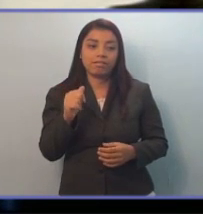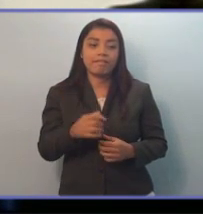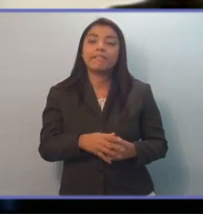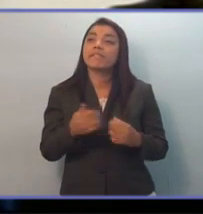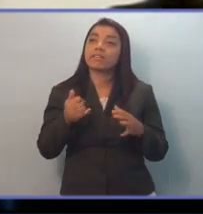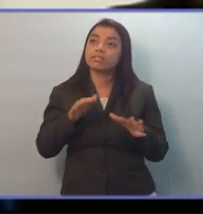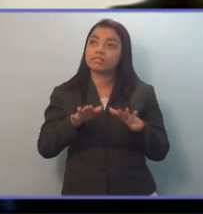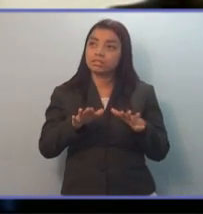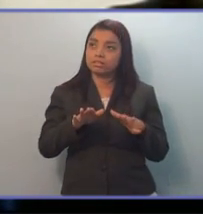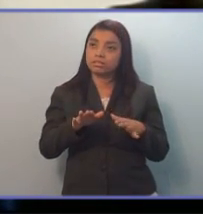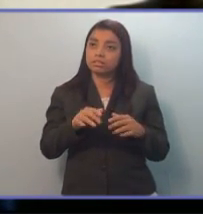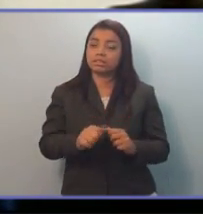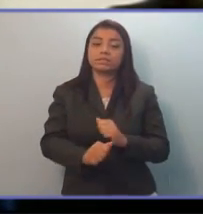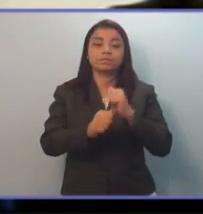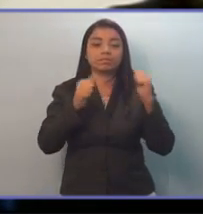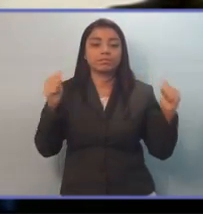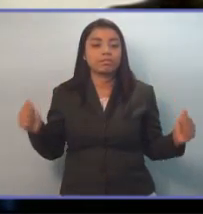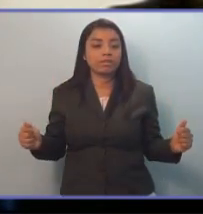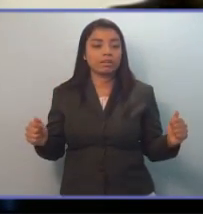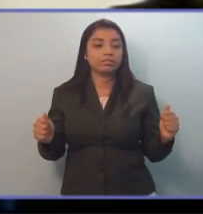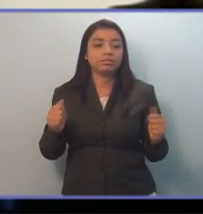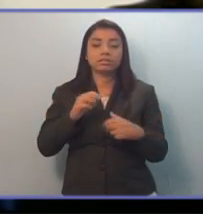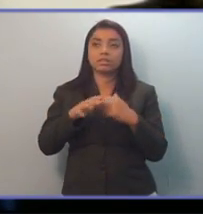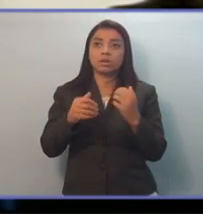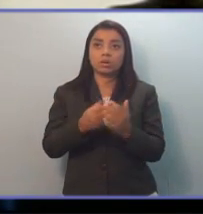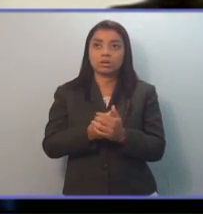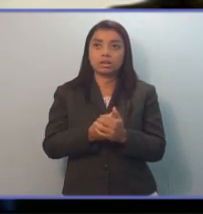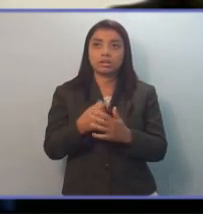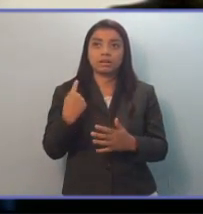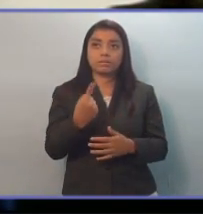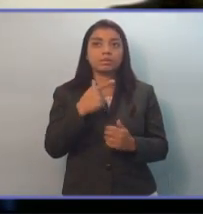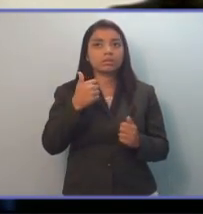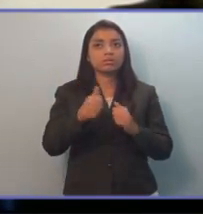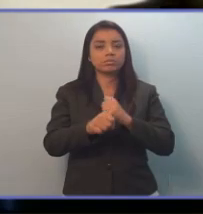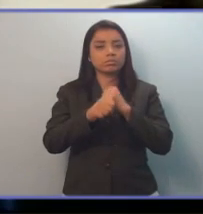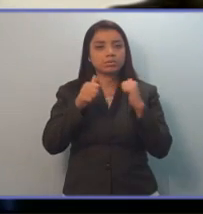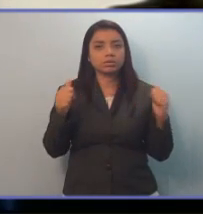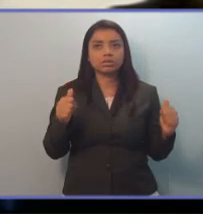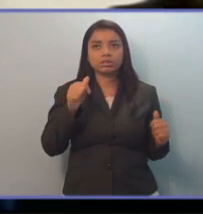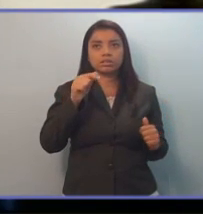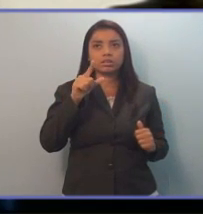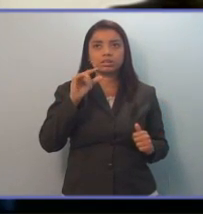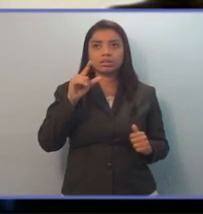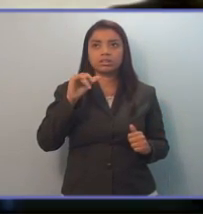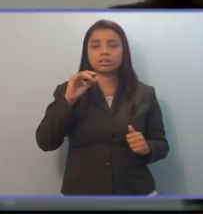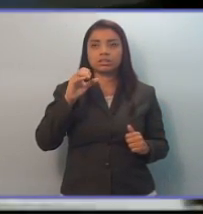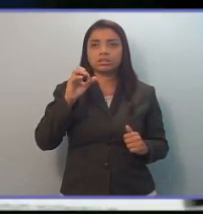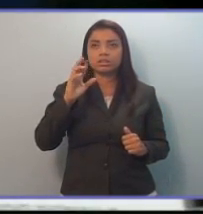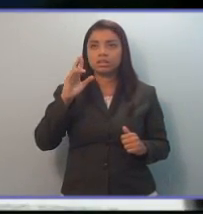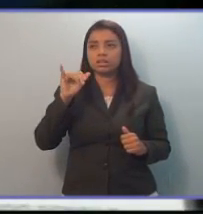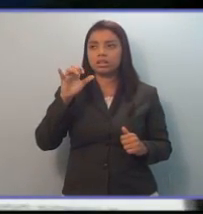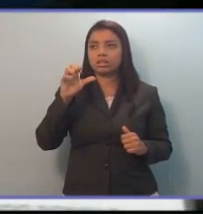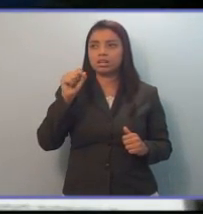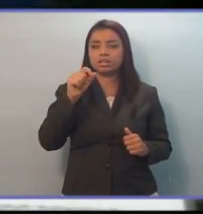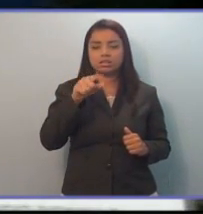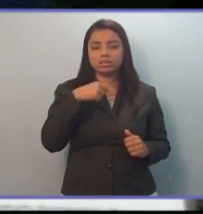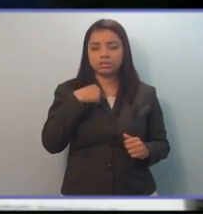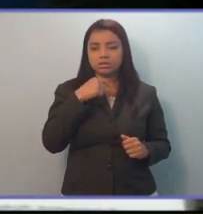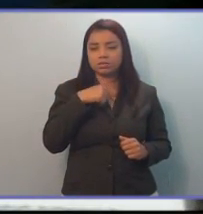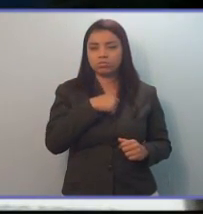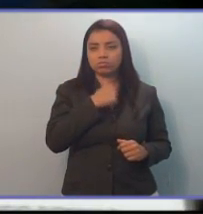Gracias, coordinador. Buenos días a todas las personas presentes. Buenos días, licenciado Reyes. Mi consulta va